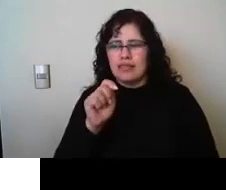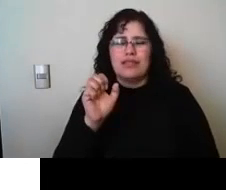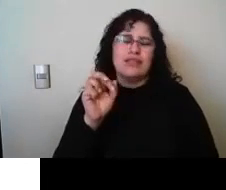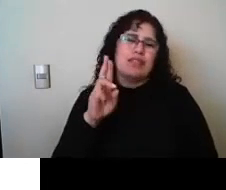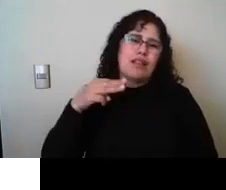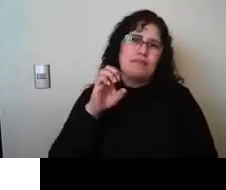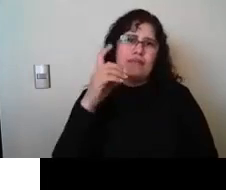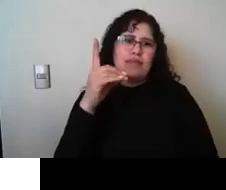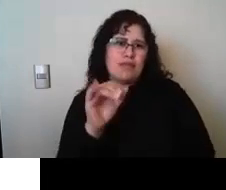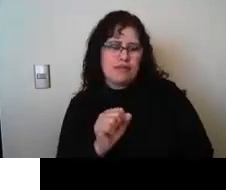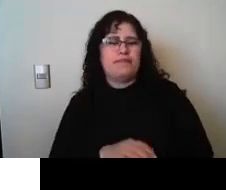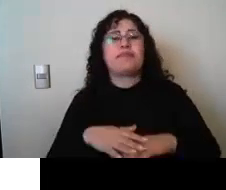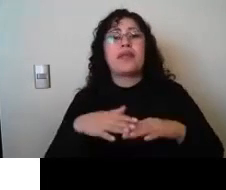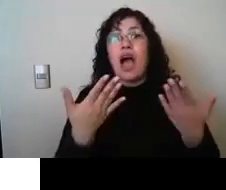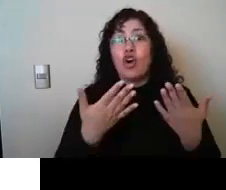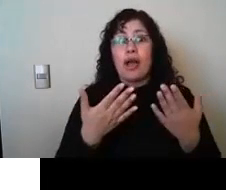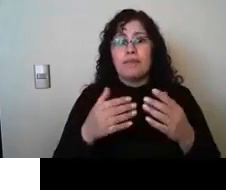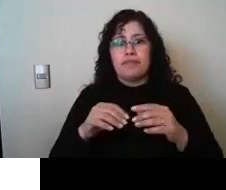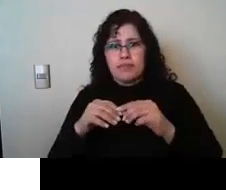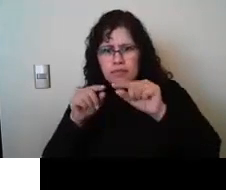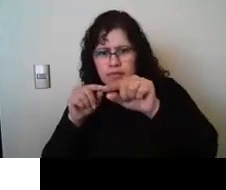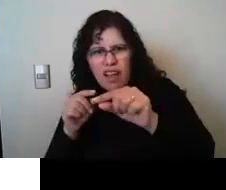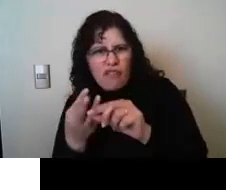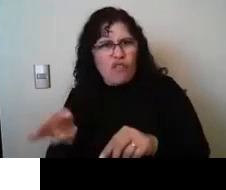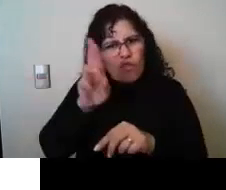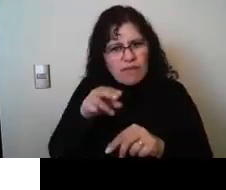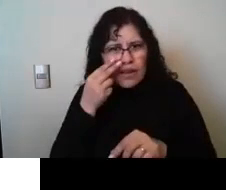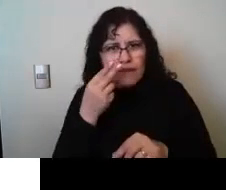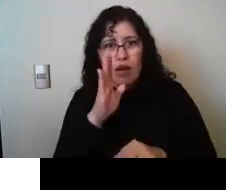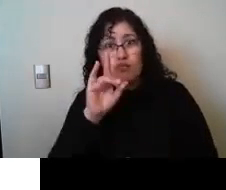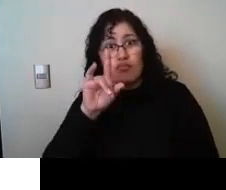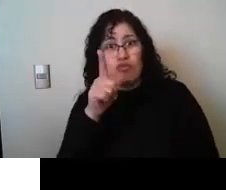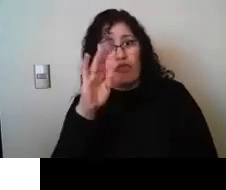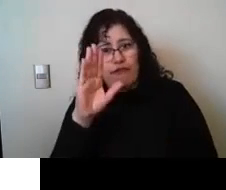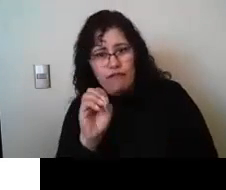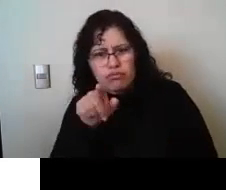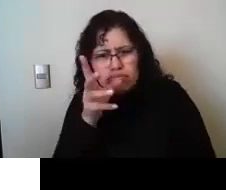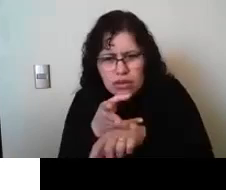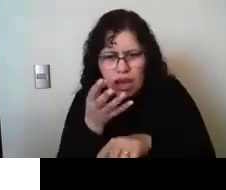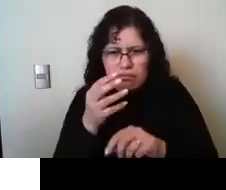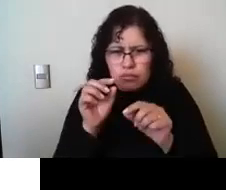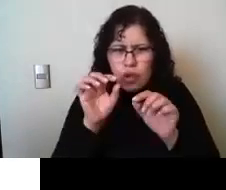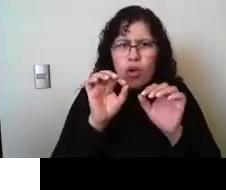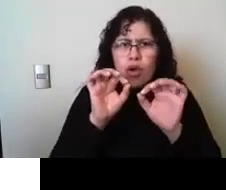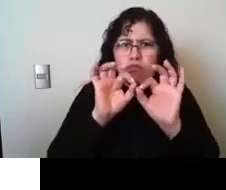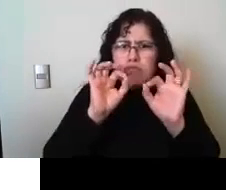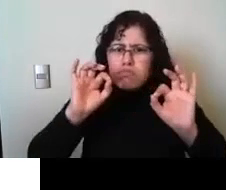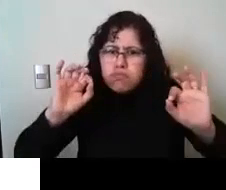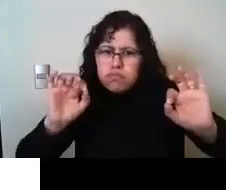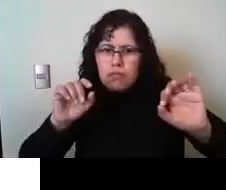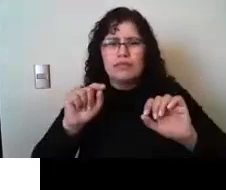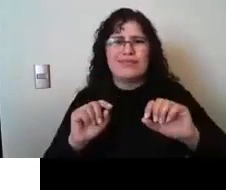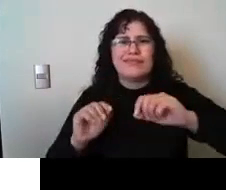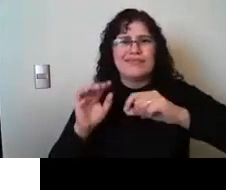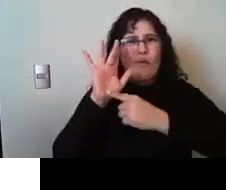es el bulbo olfatorio, tenemos la ubicación de una serie de células, segundas neuronas